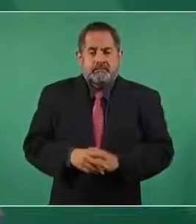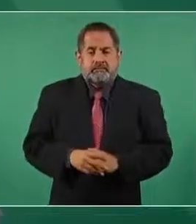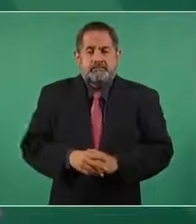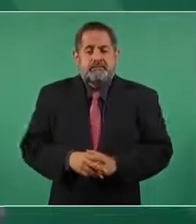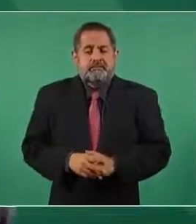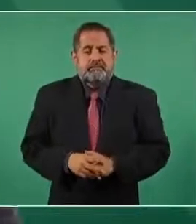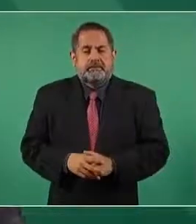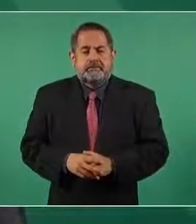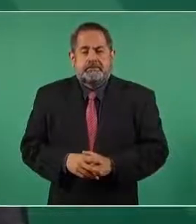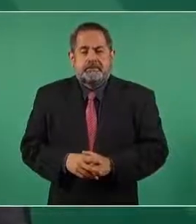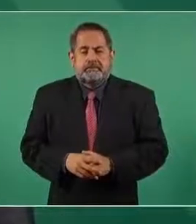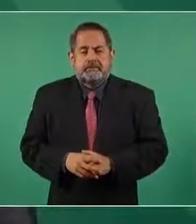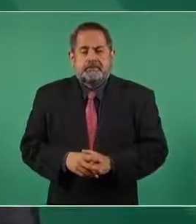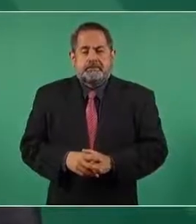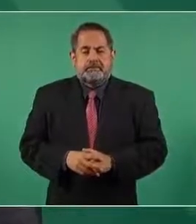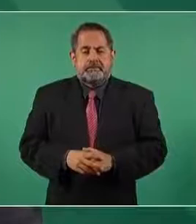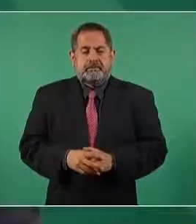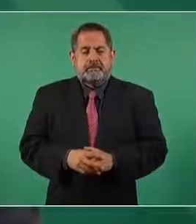favor.